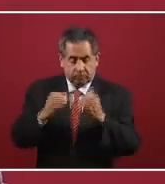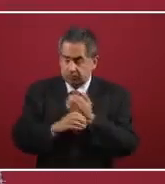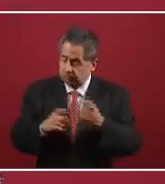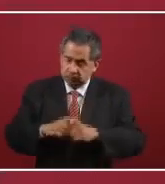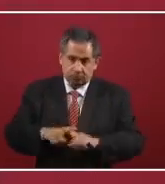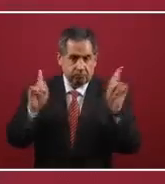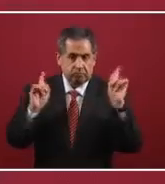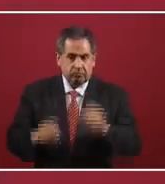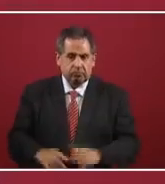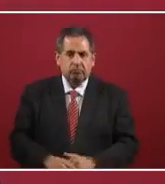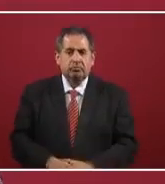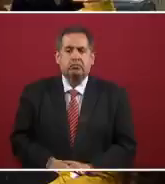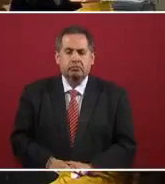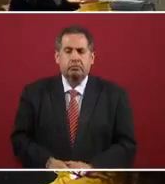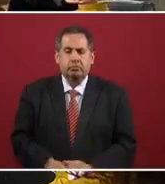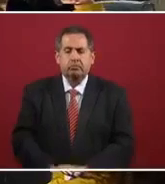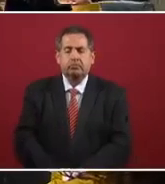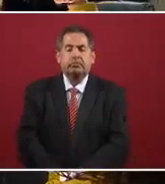completamente distinta.